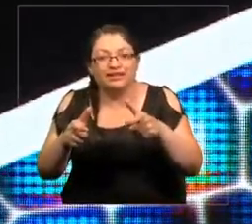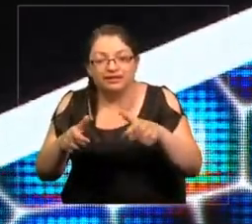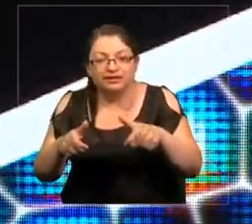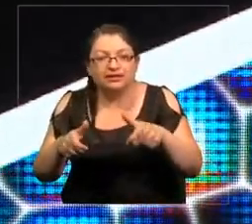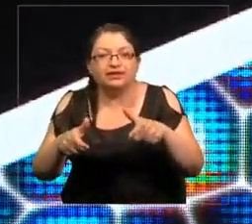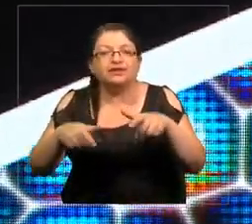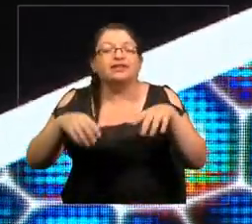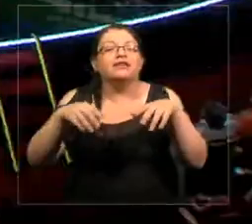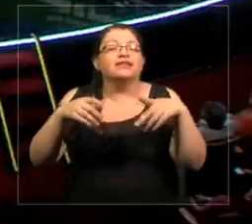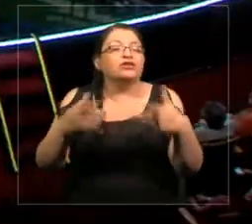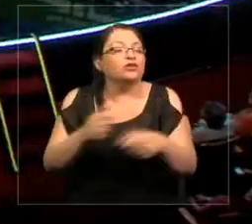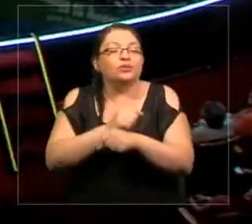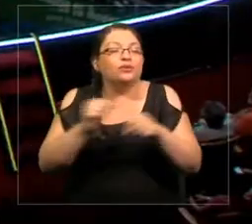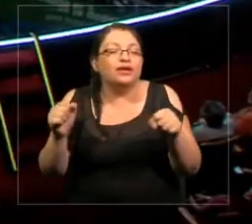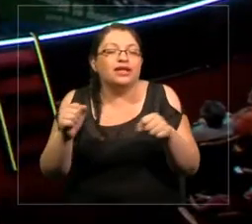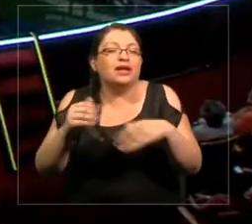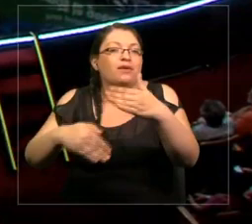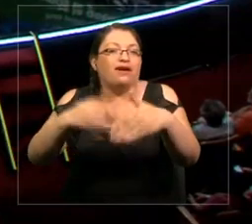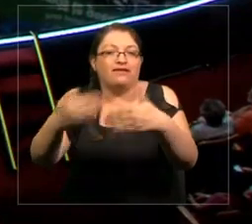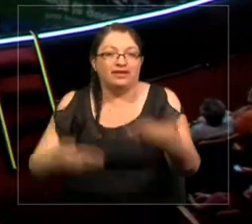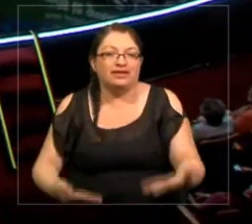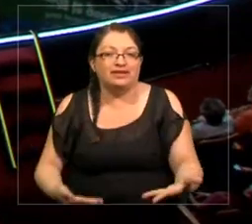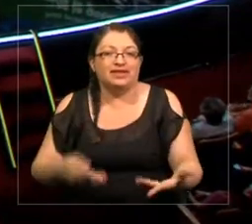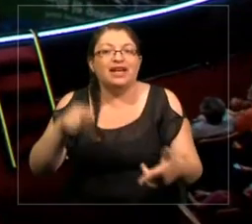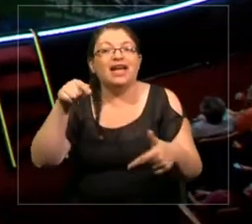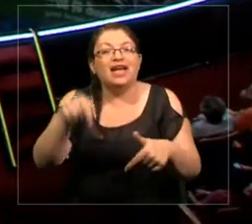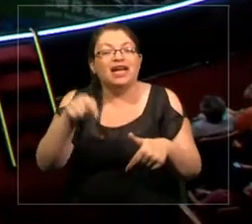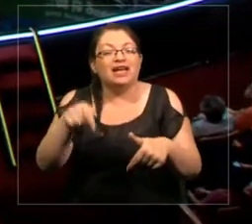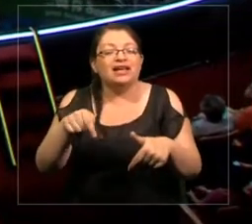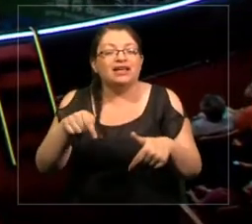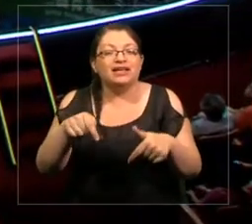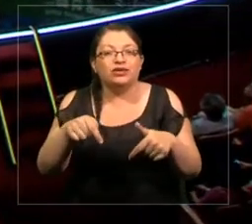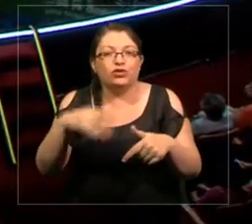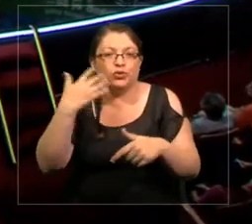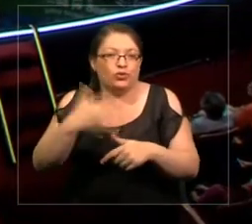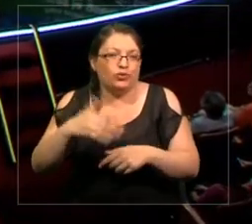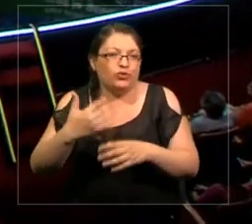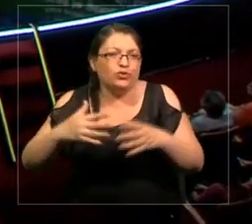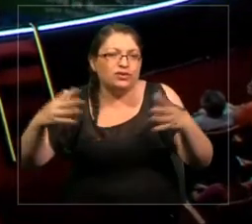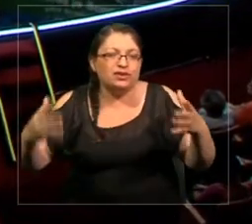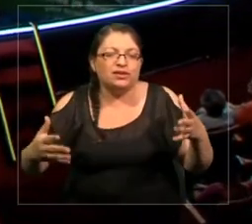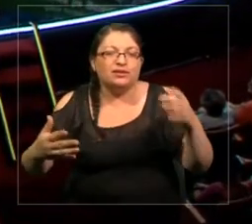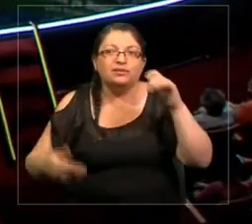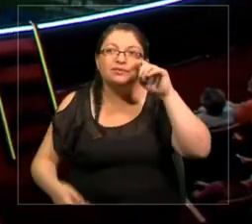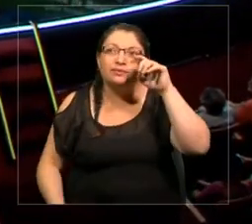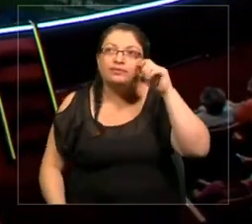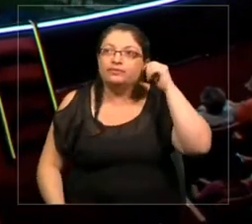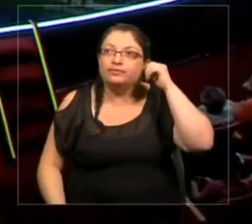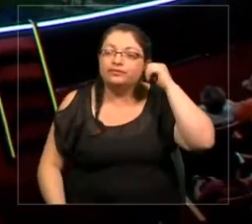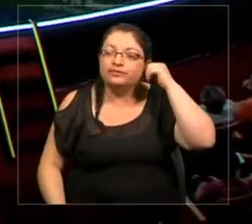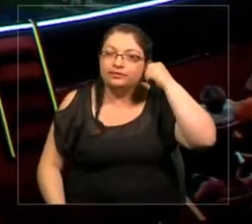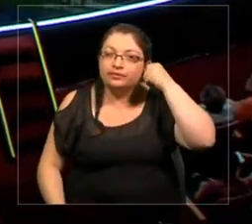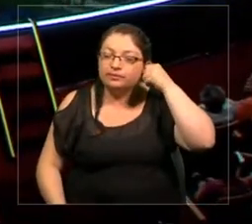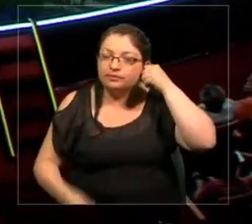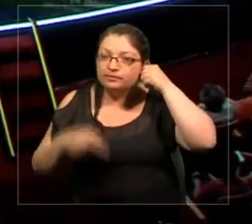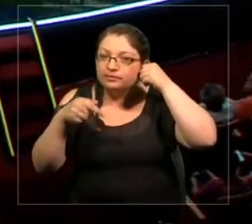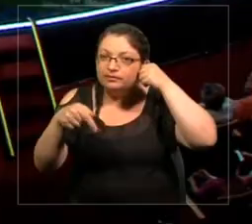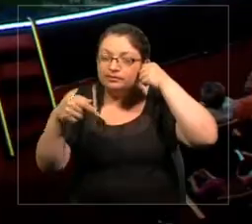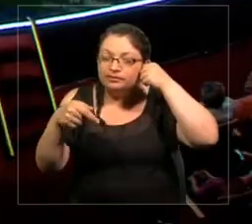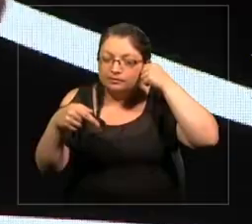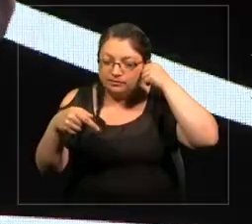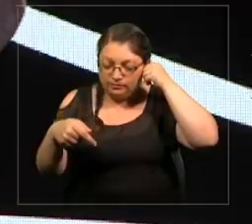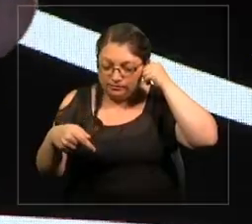no podemos avanzar esto es imprescindible sin embargo esta visión esta propuesta